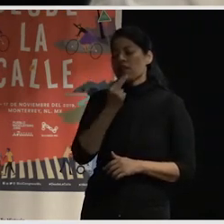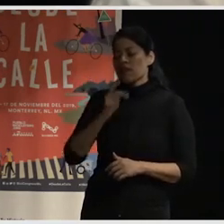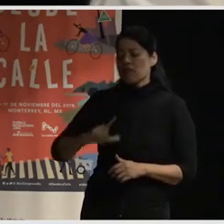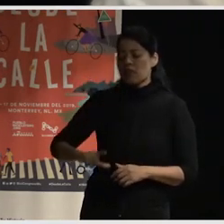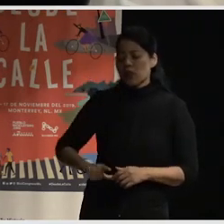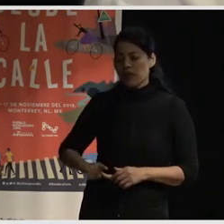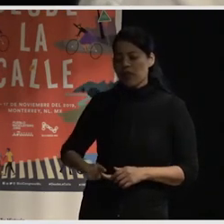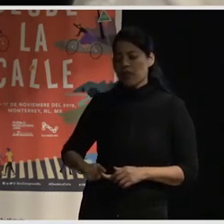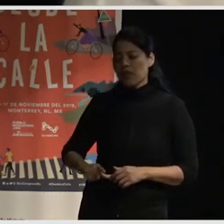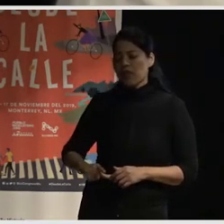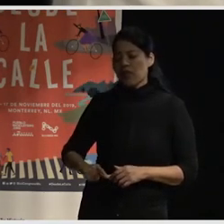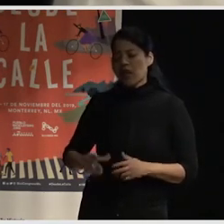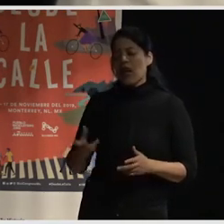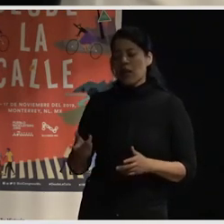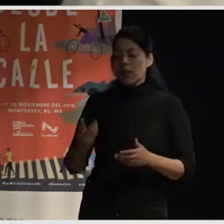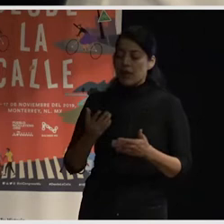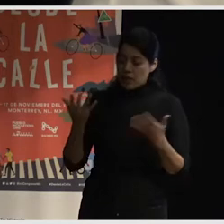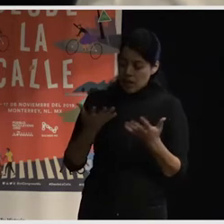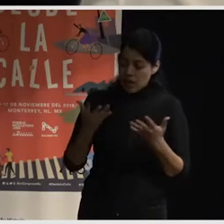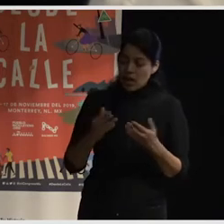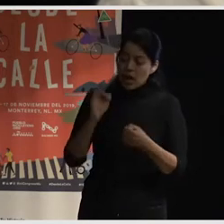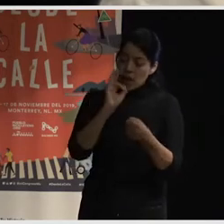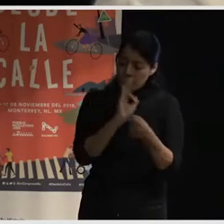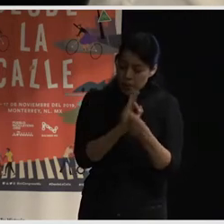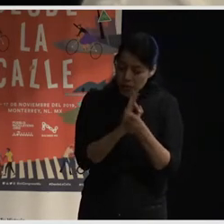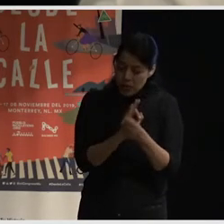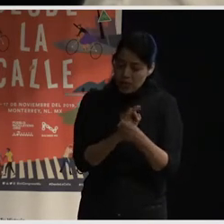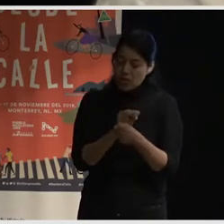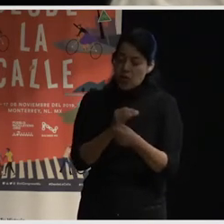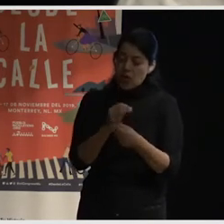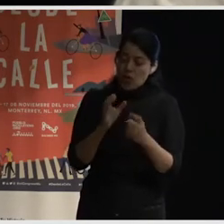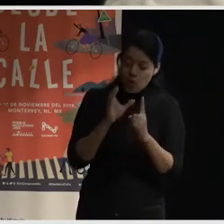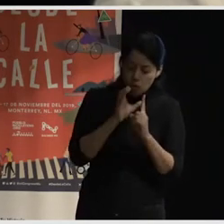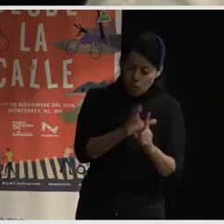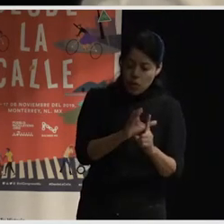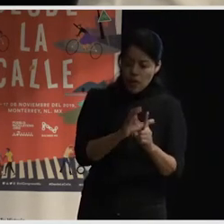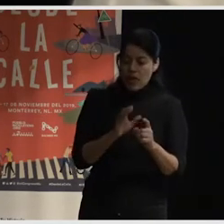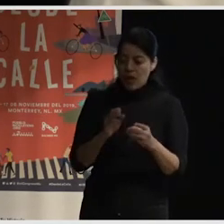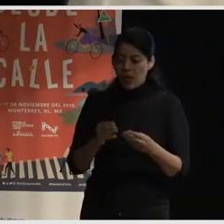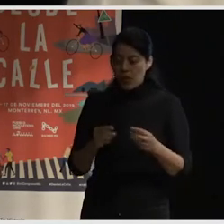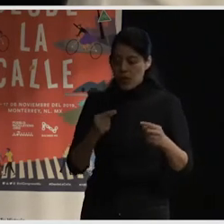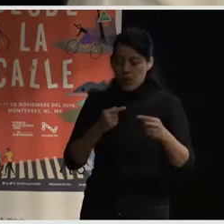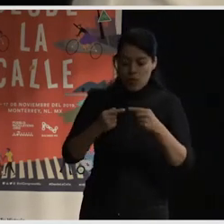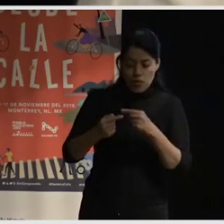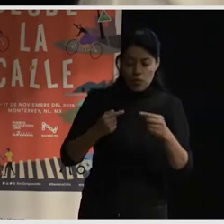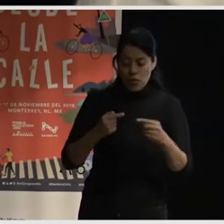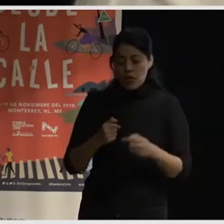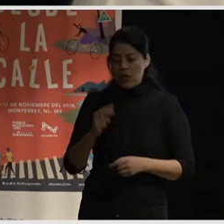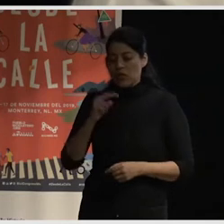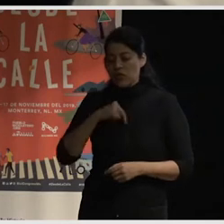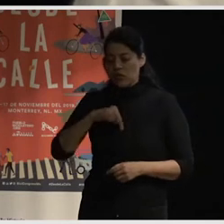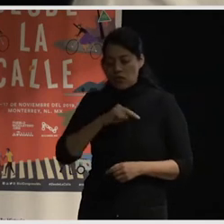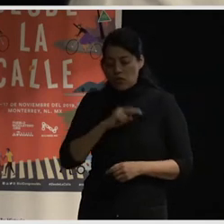generar políticas sociales protección cobijo en mutualidad no siendo que si vemos